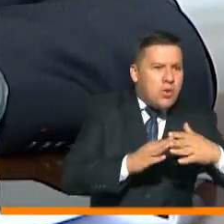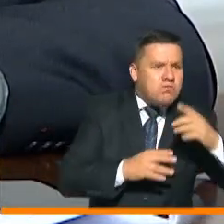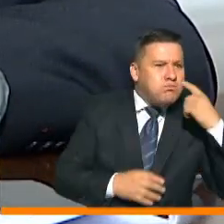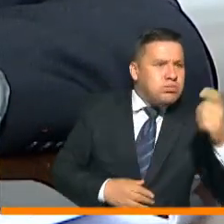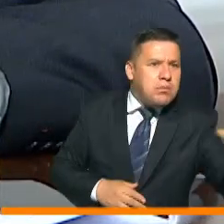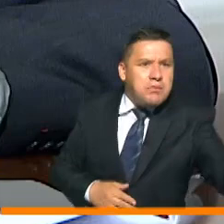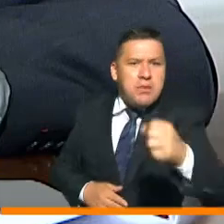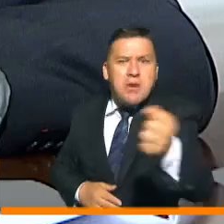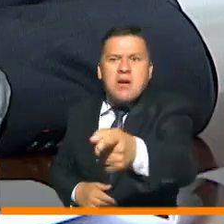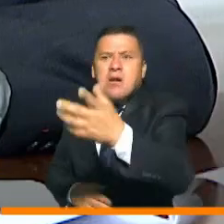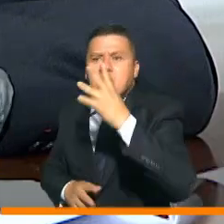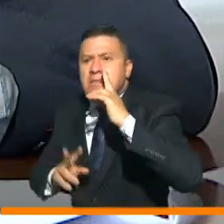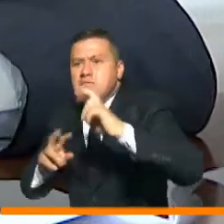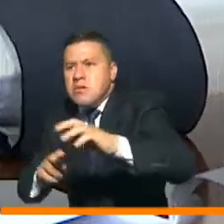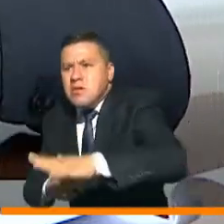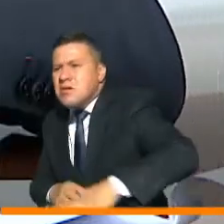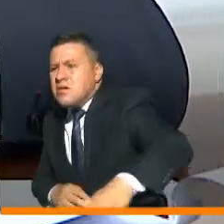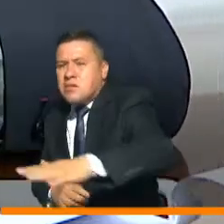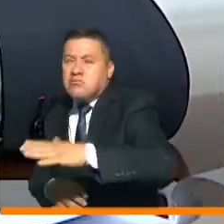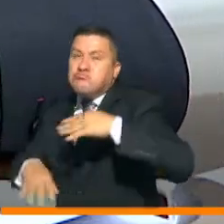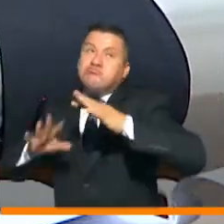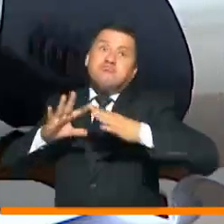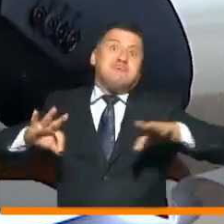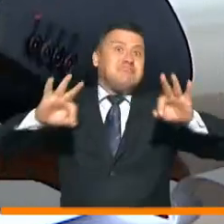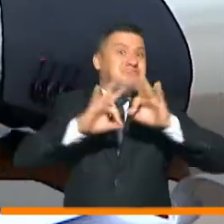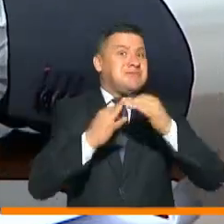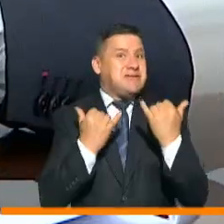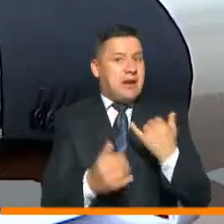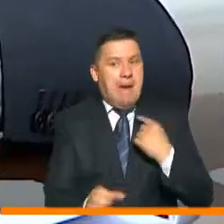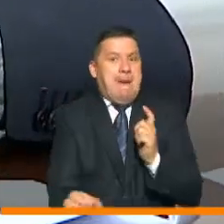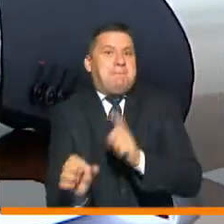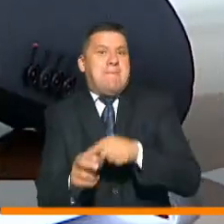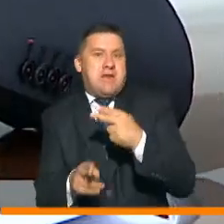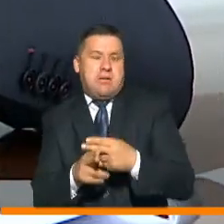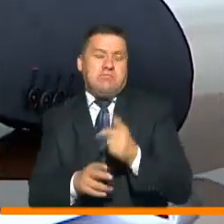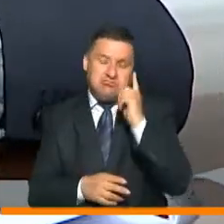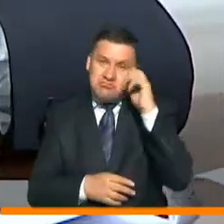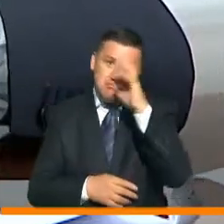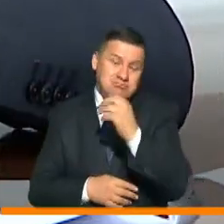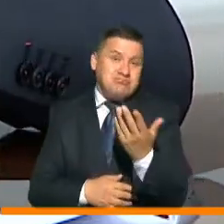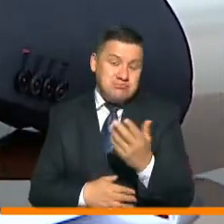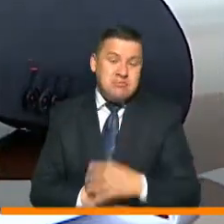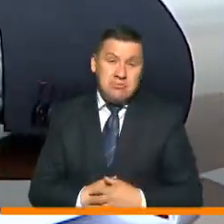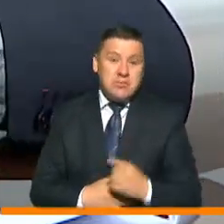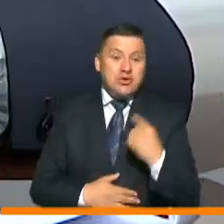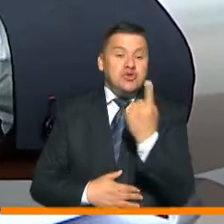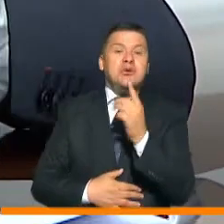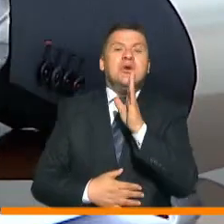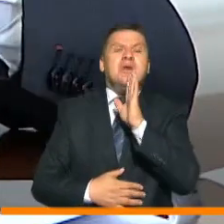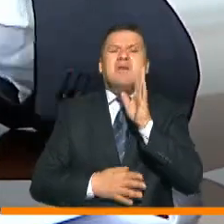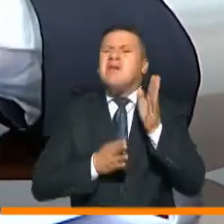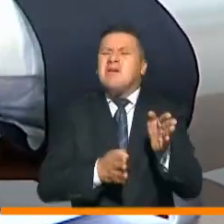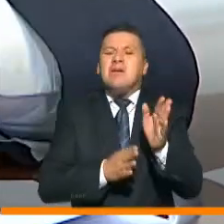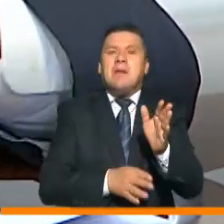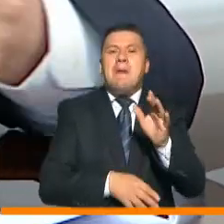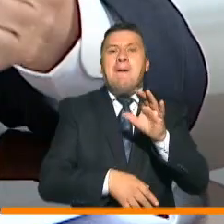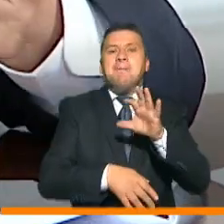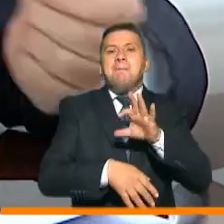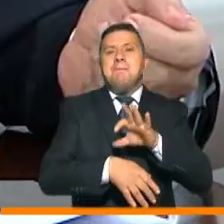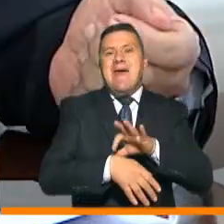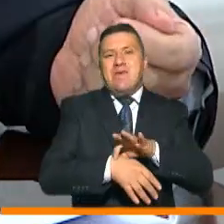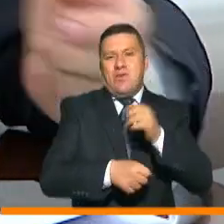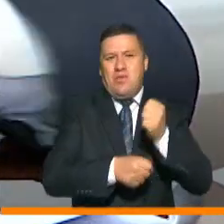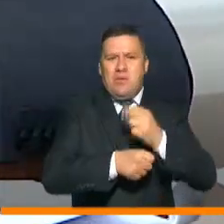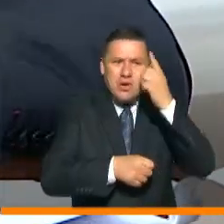rastreo, investigación de campo, entre otros. Es muy importante tener en cuenta que es solamente el personal que está en